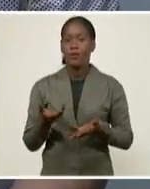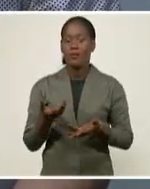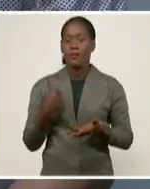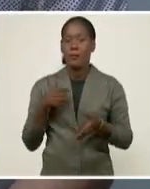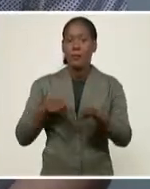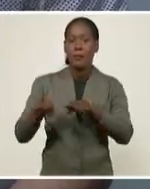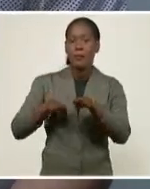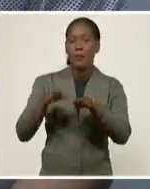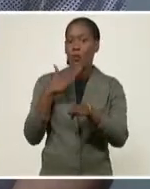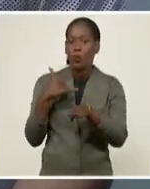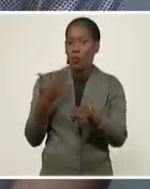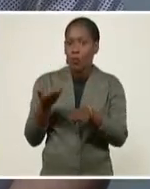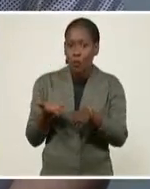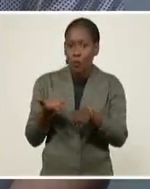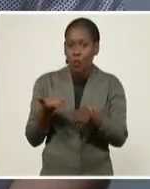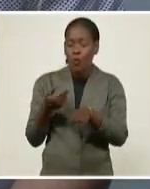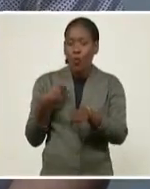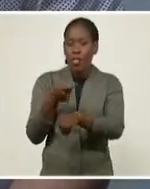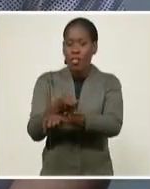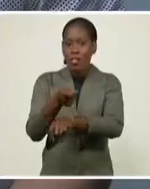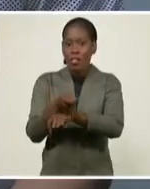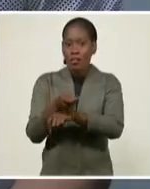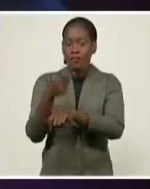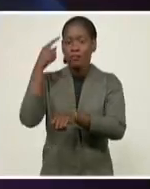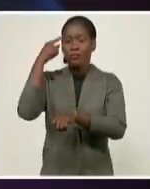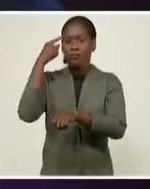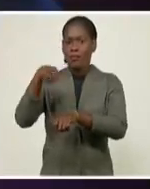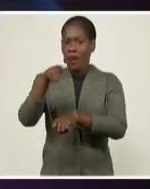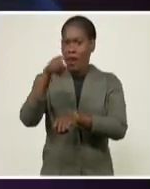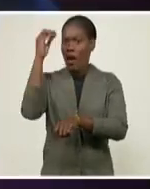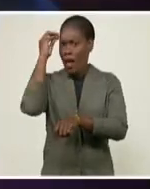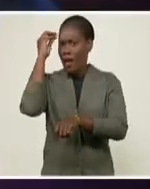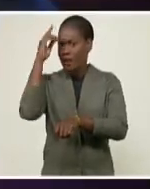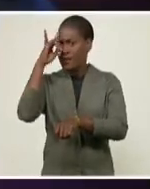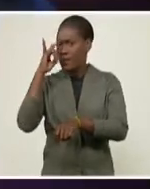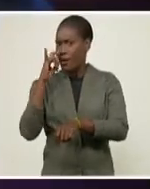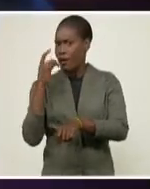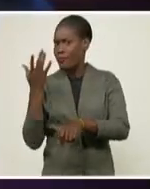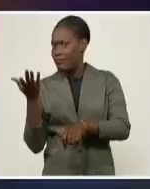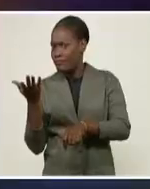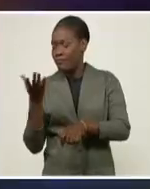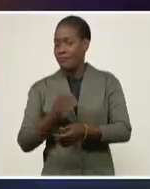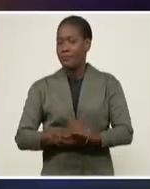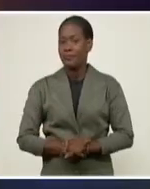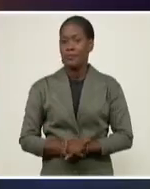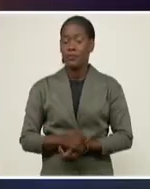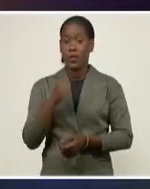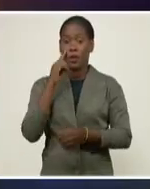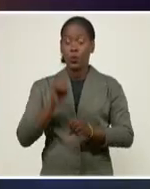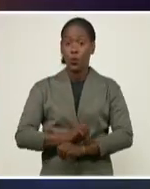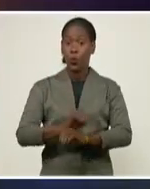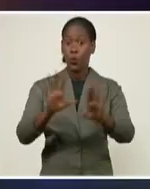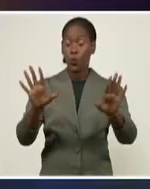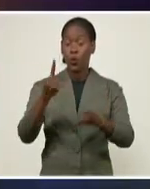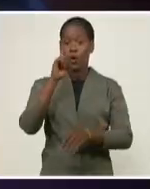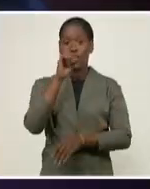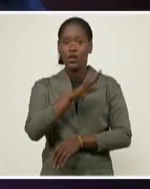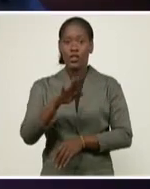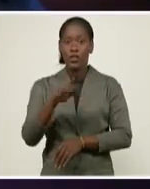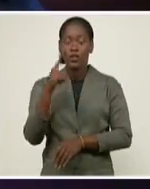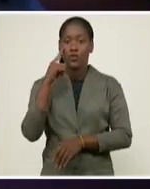del docente para lograr los objetivos del grado. Y cuando las clases llegan en vivo y en directo, aumenta la tensión y